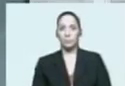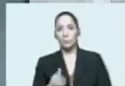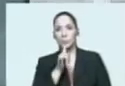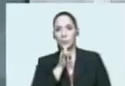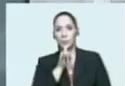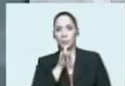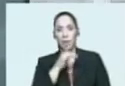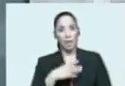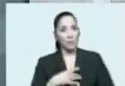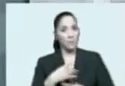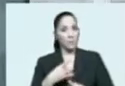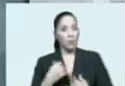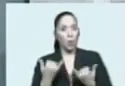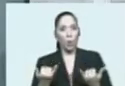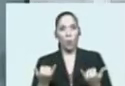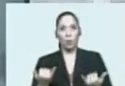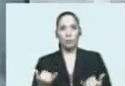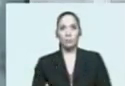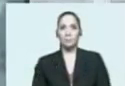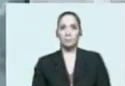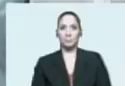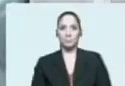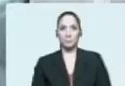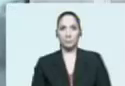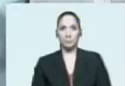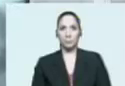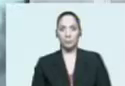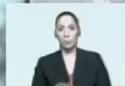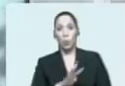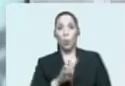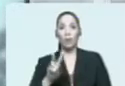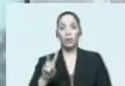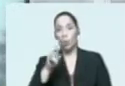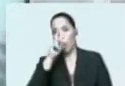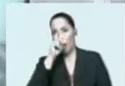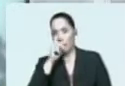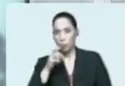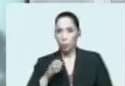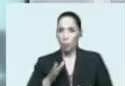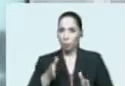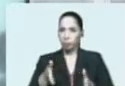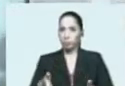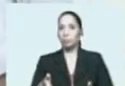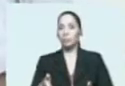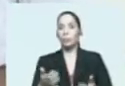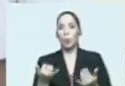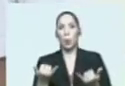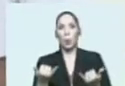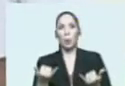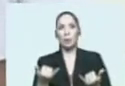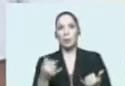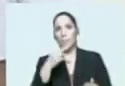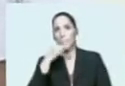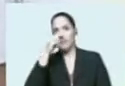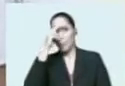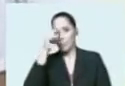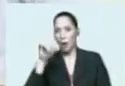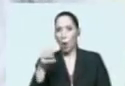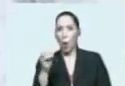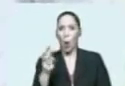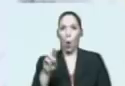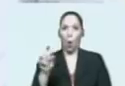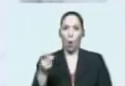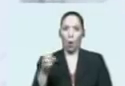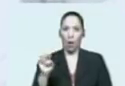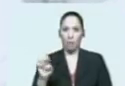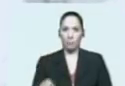de interés que se ha generado hasta ahora 42 años en general del sur ahora mismo tomó la palabra héctor rodríguez